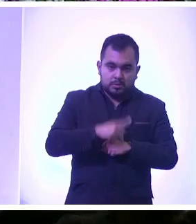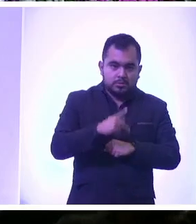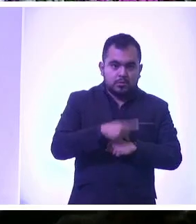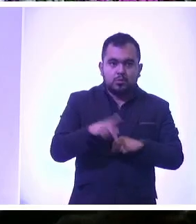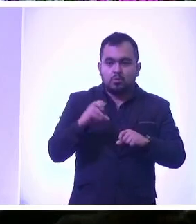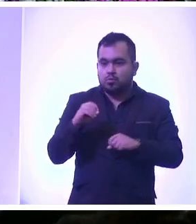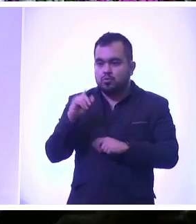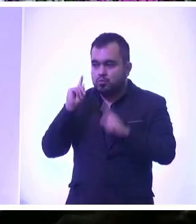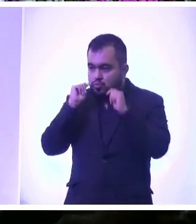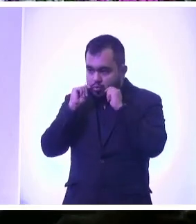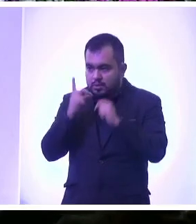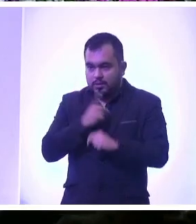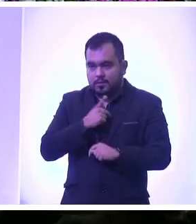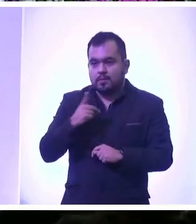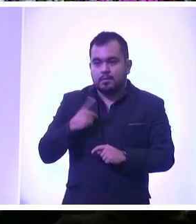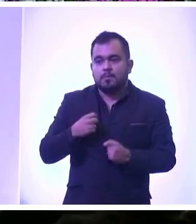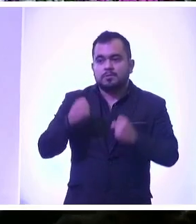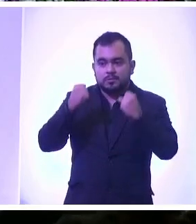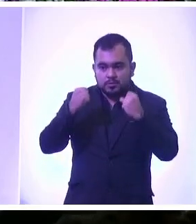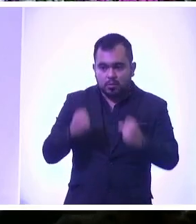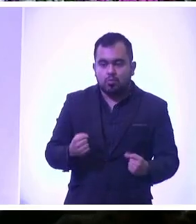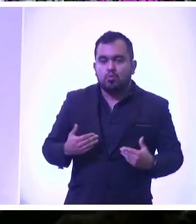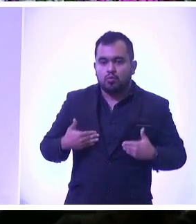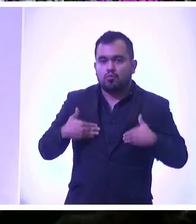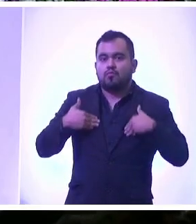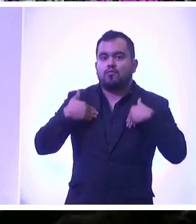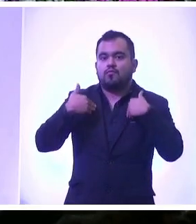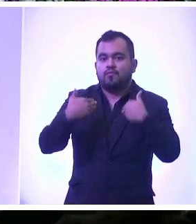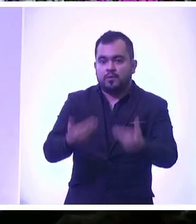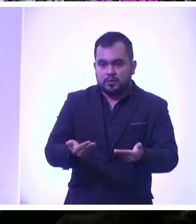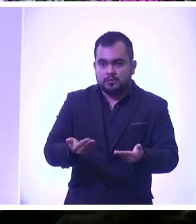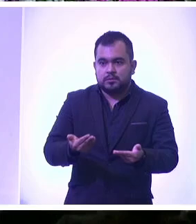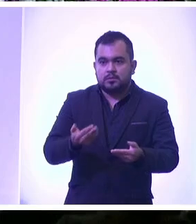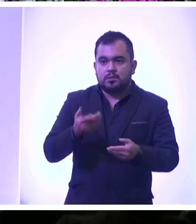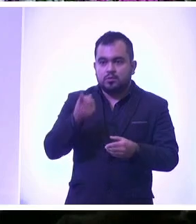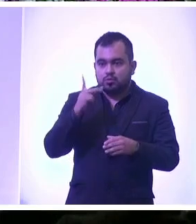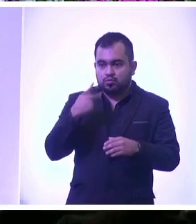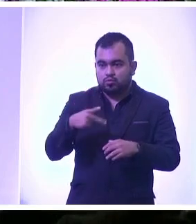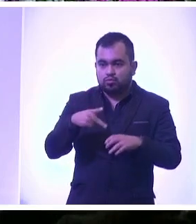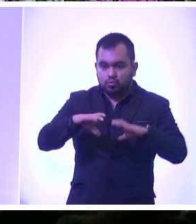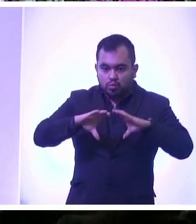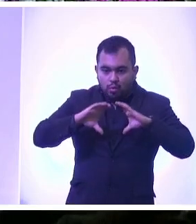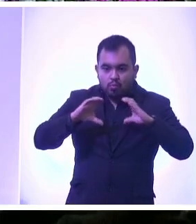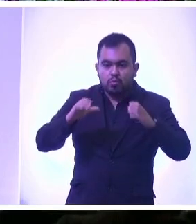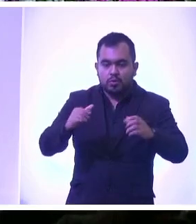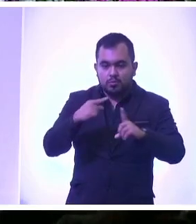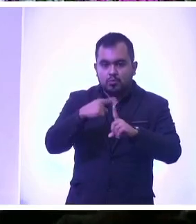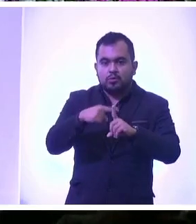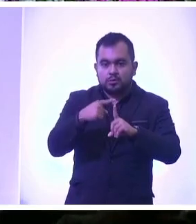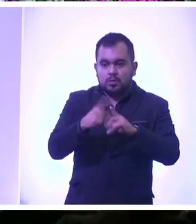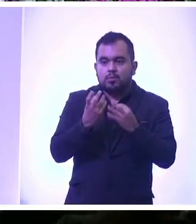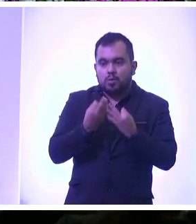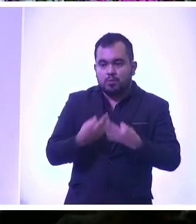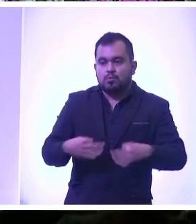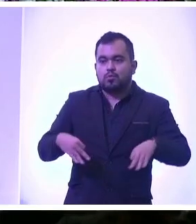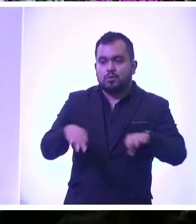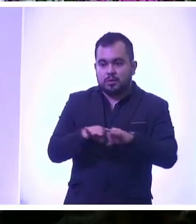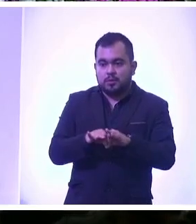del día tener la certidumbre de que vas a recuperar y vas a hacer algo bueno por tu comunidad Ese es es encial la siguiente